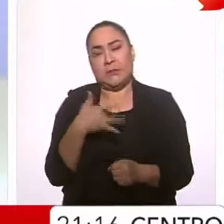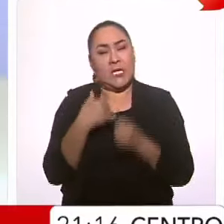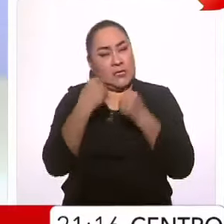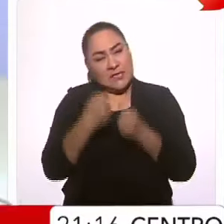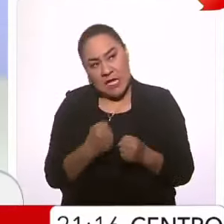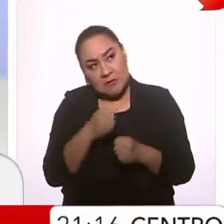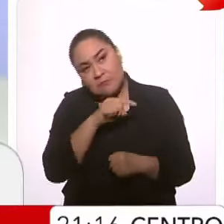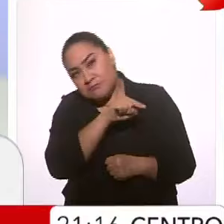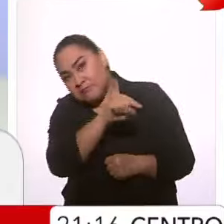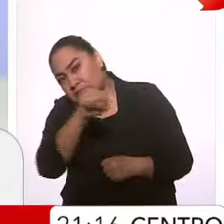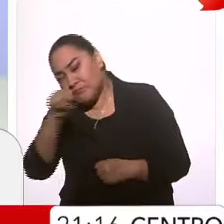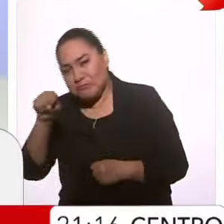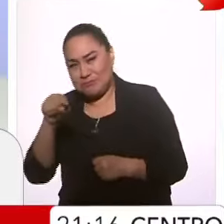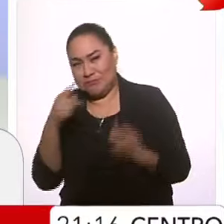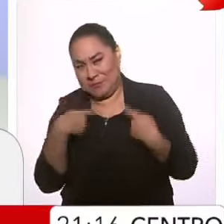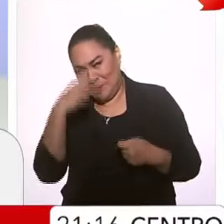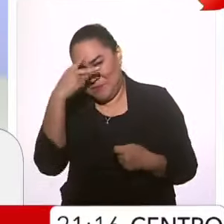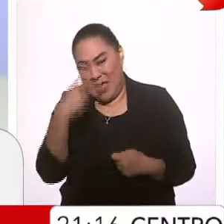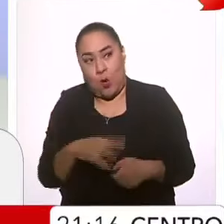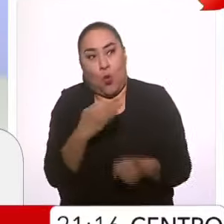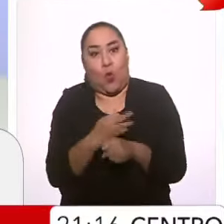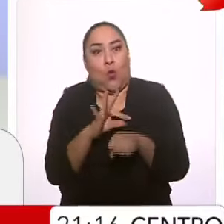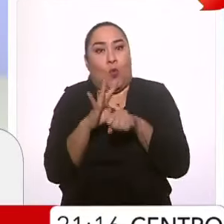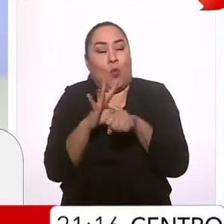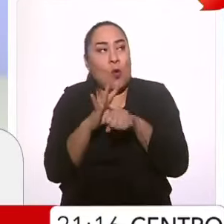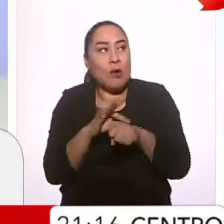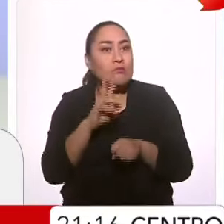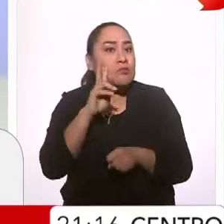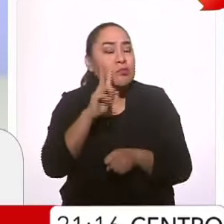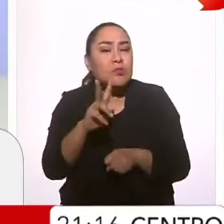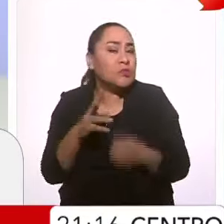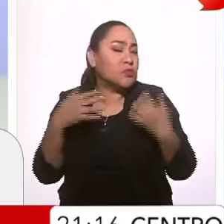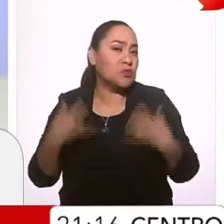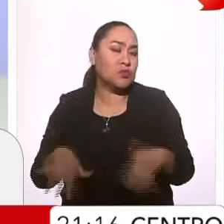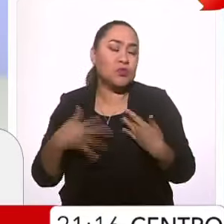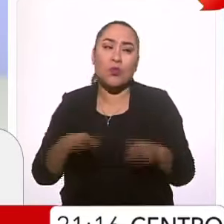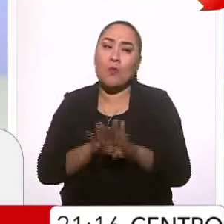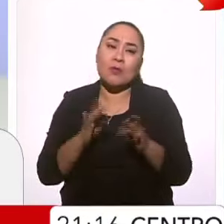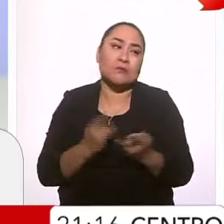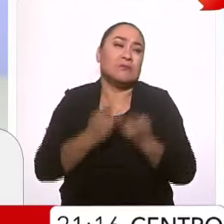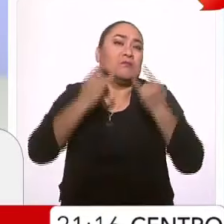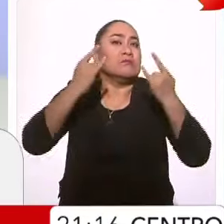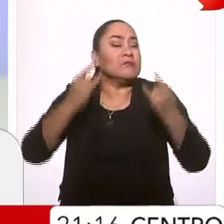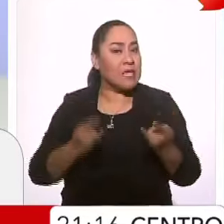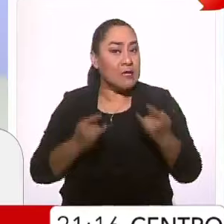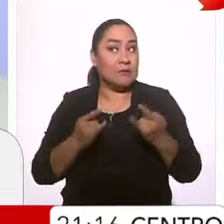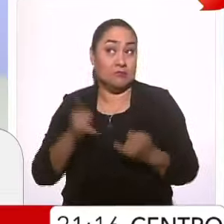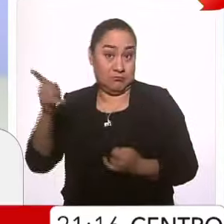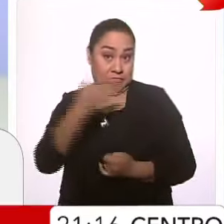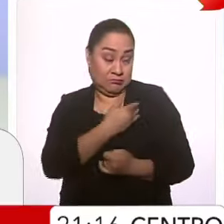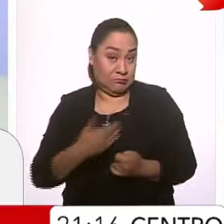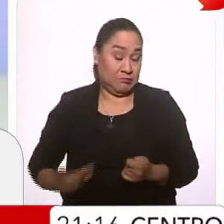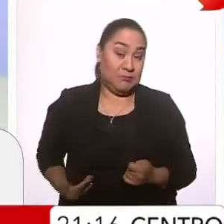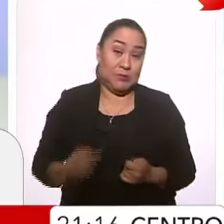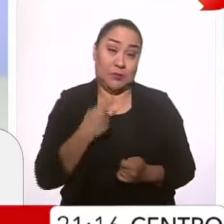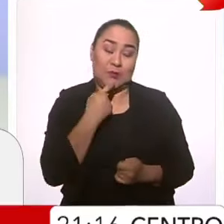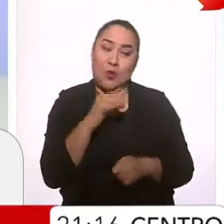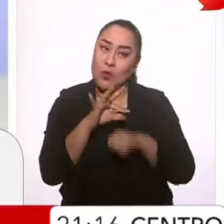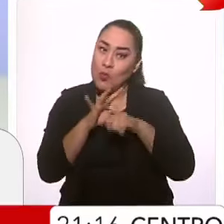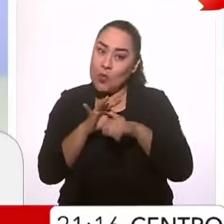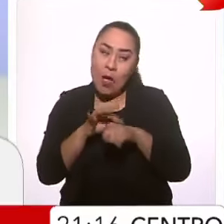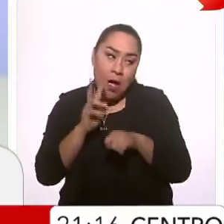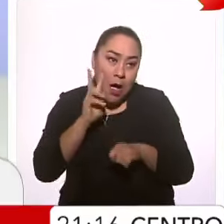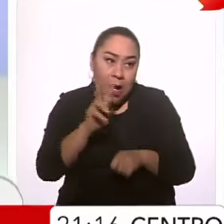de mexicanos, que hoy estamos siendo protagonistas de este momento histórico, como el presidente lo ha dicho, estelar que nos ha tocado